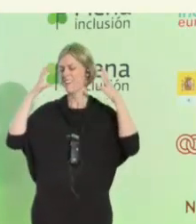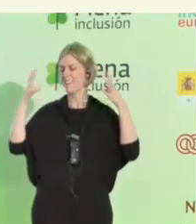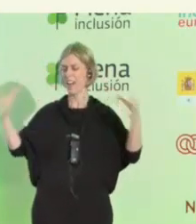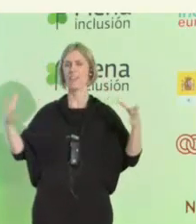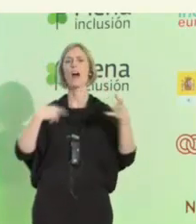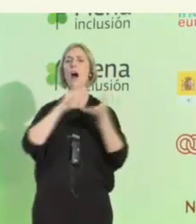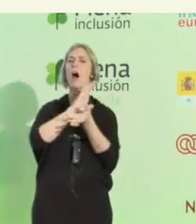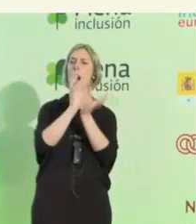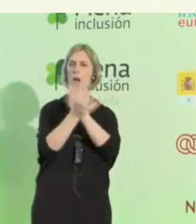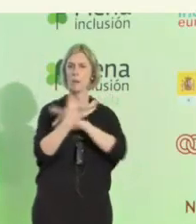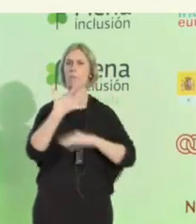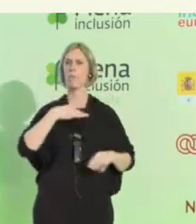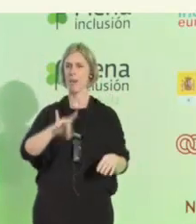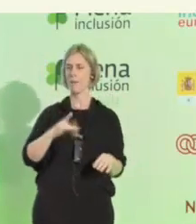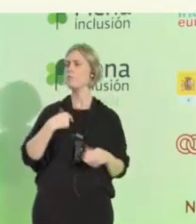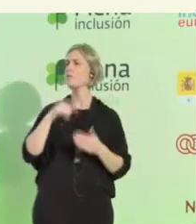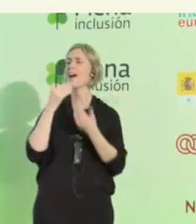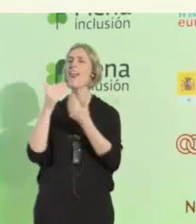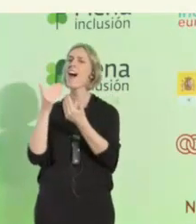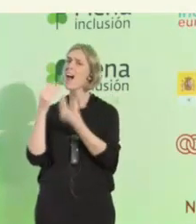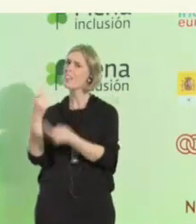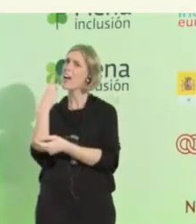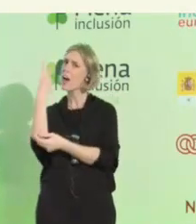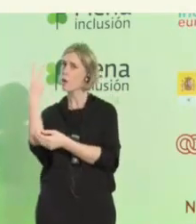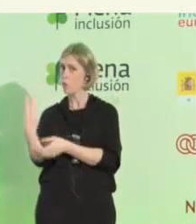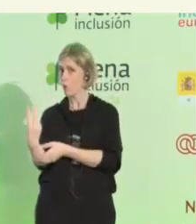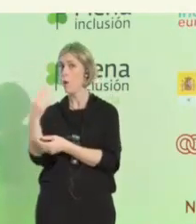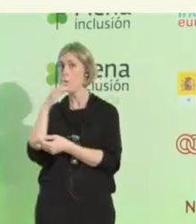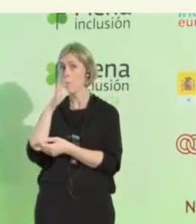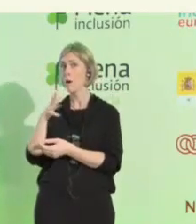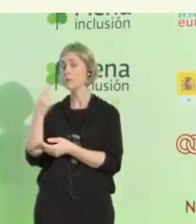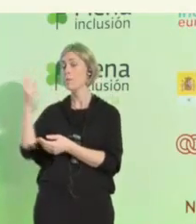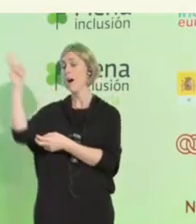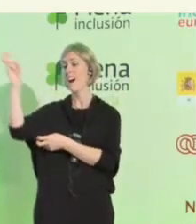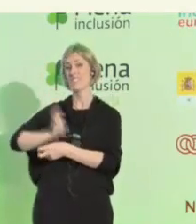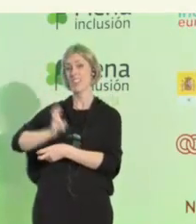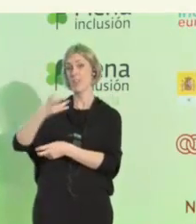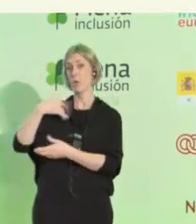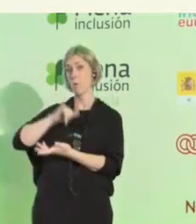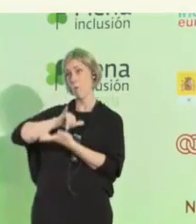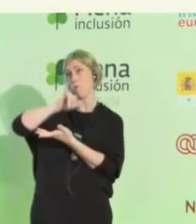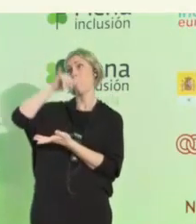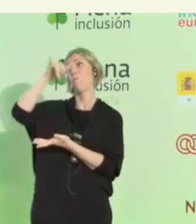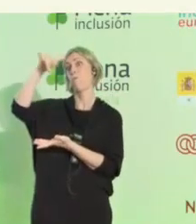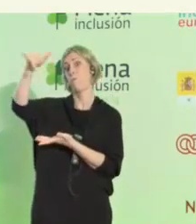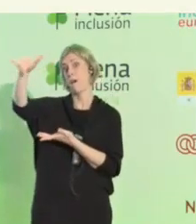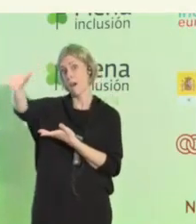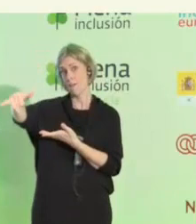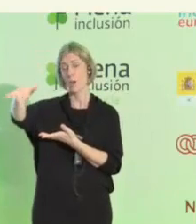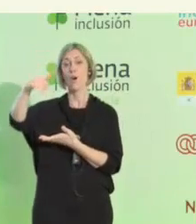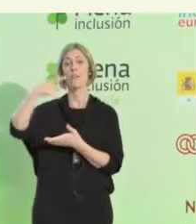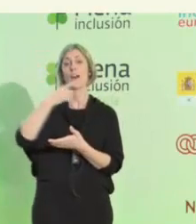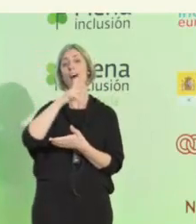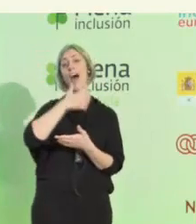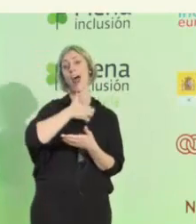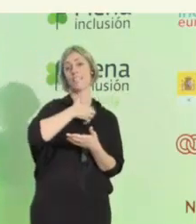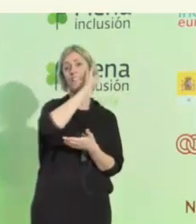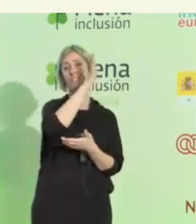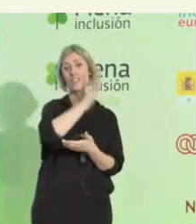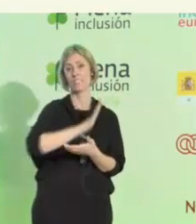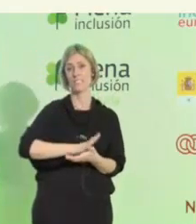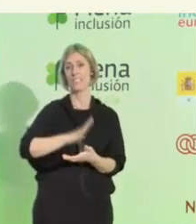Muchísimas gracias a las dos por haber querido cruzar el charco y estar aquí con todos nosotros y nosotras. Adelante. Adelante, venga.